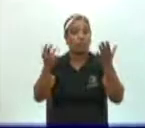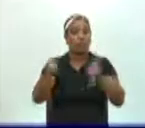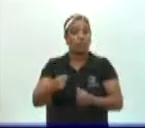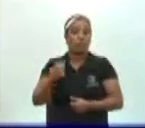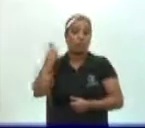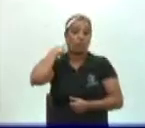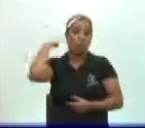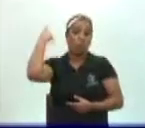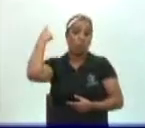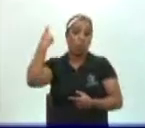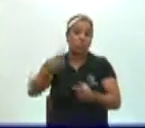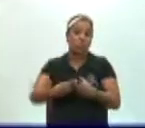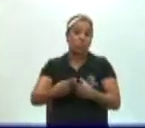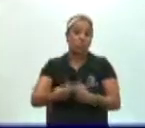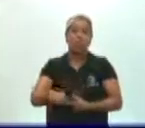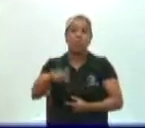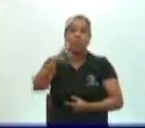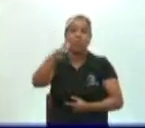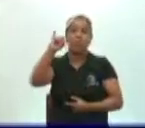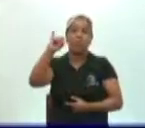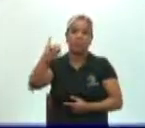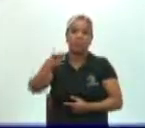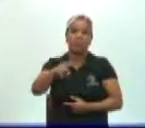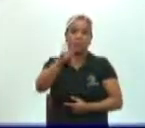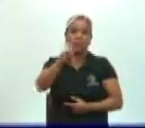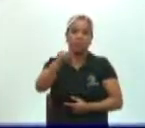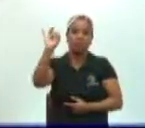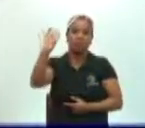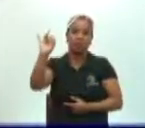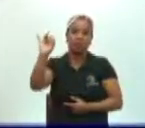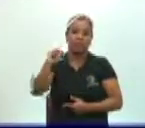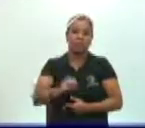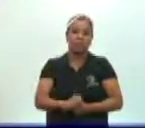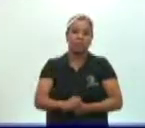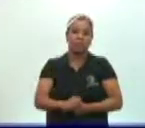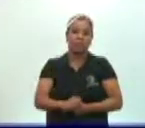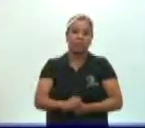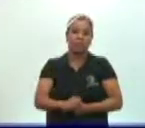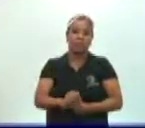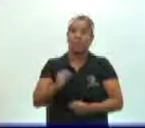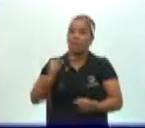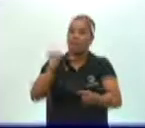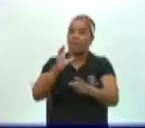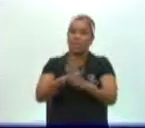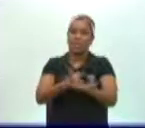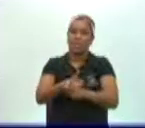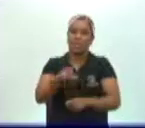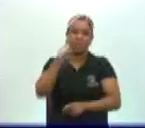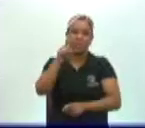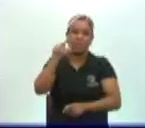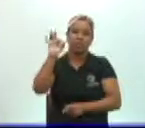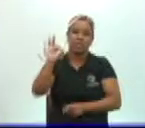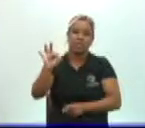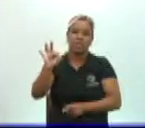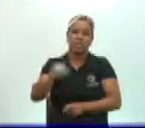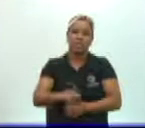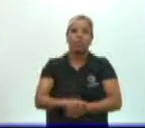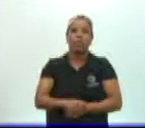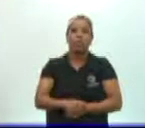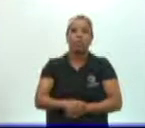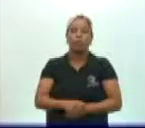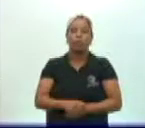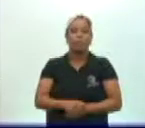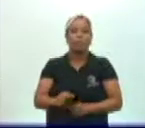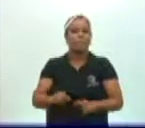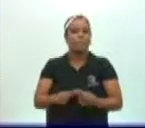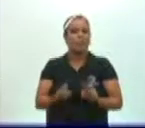siglos XVI, XVII, incluso a inicios del XVIII. Pero,